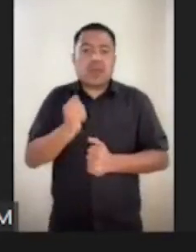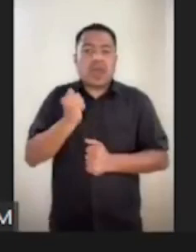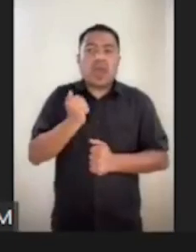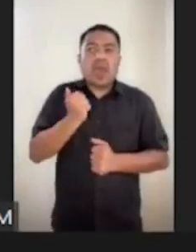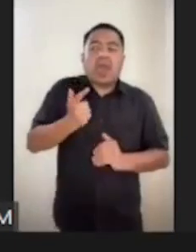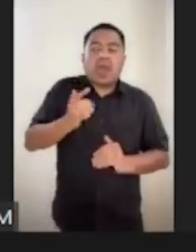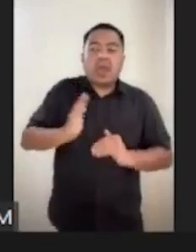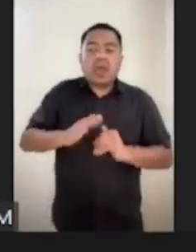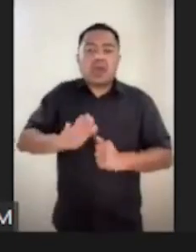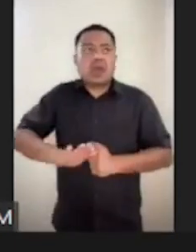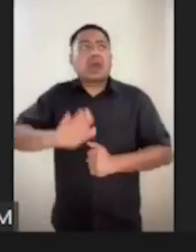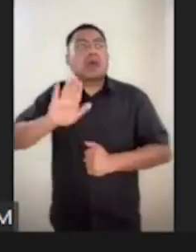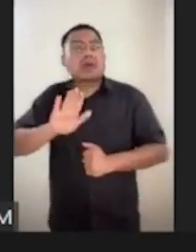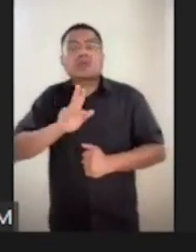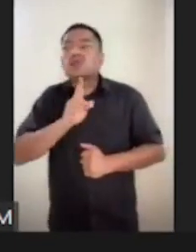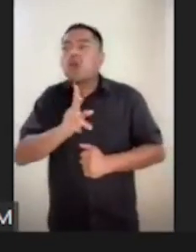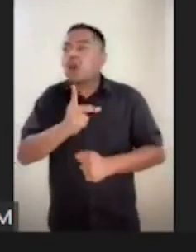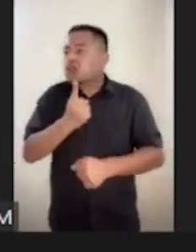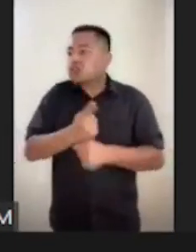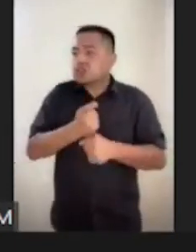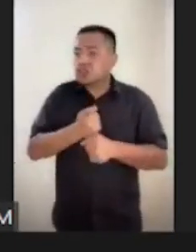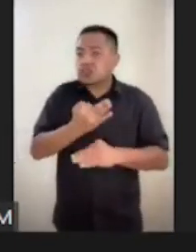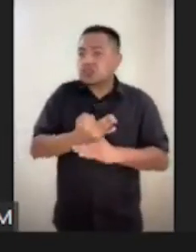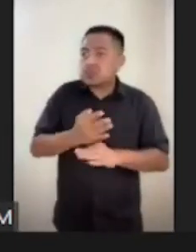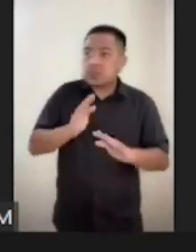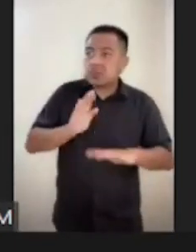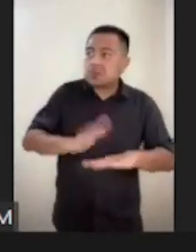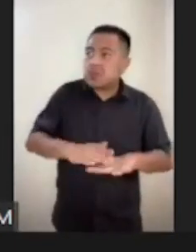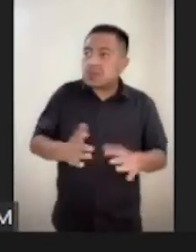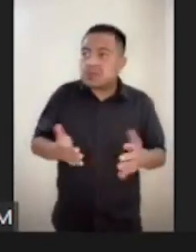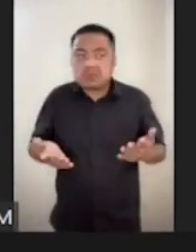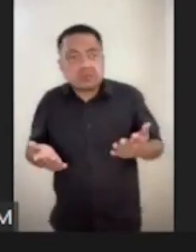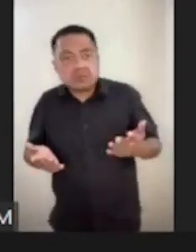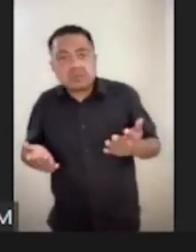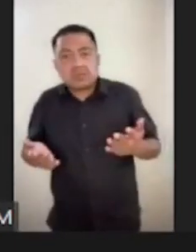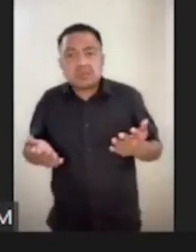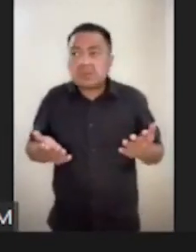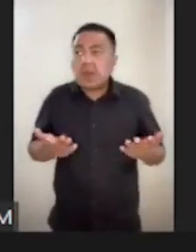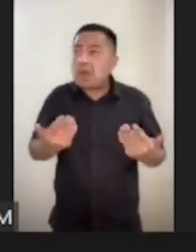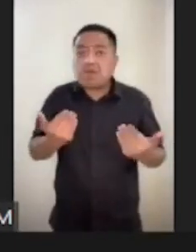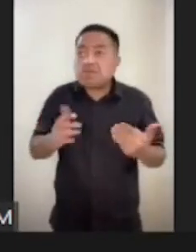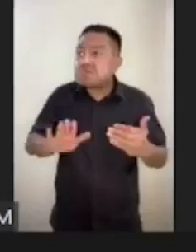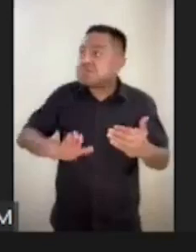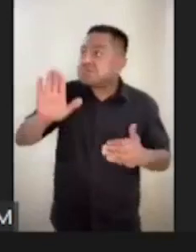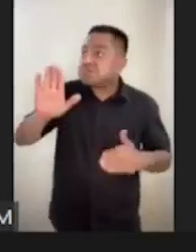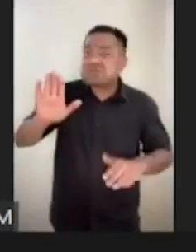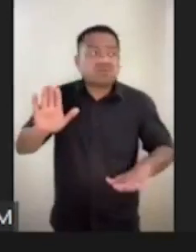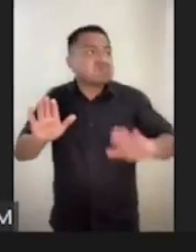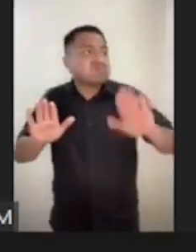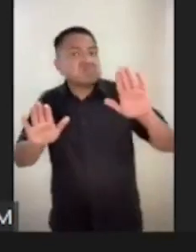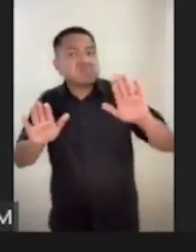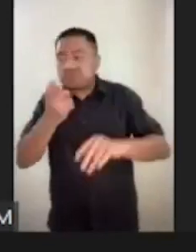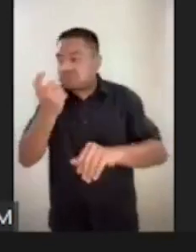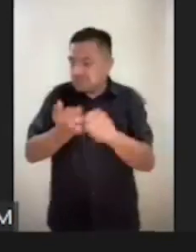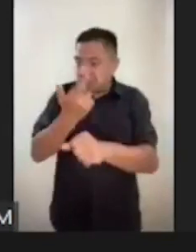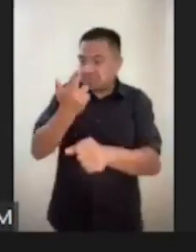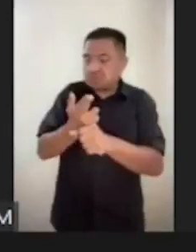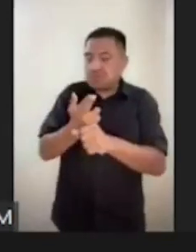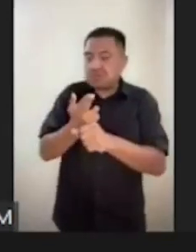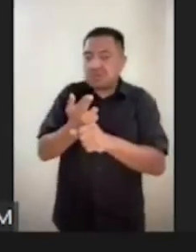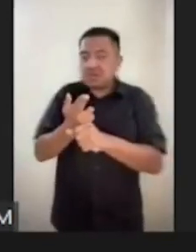hacer uso de la voz en esta primera ronda? De no ser así, señor secretario, si no hay